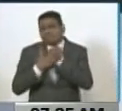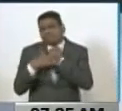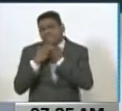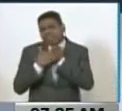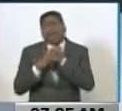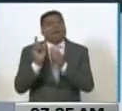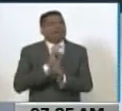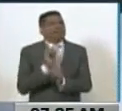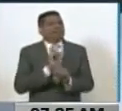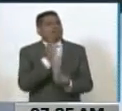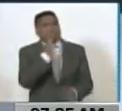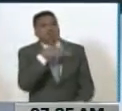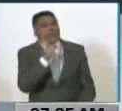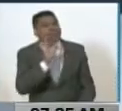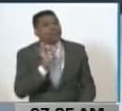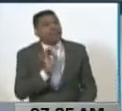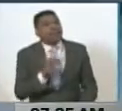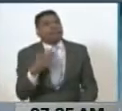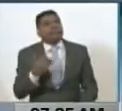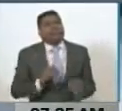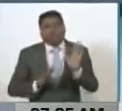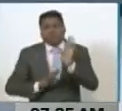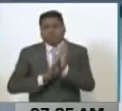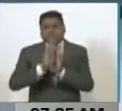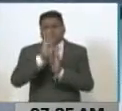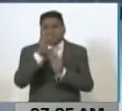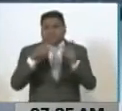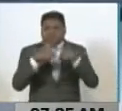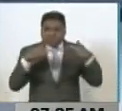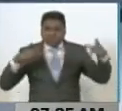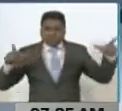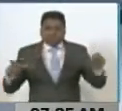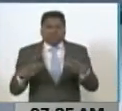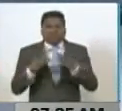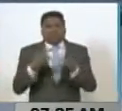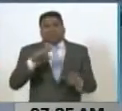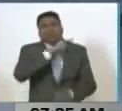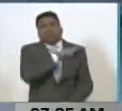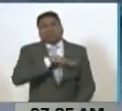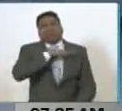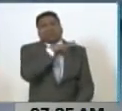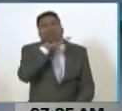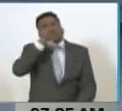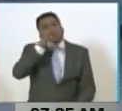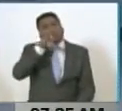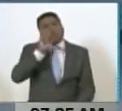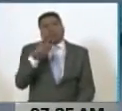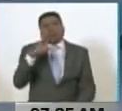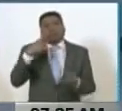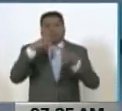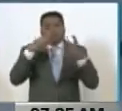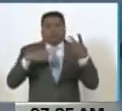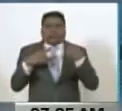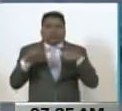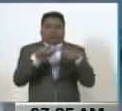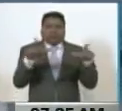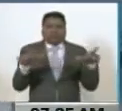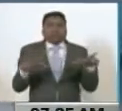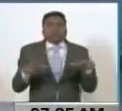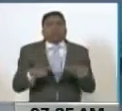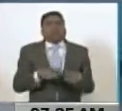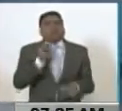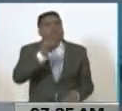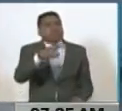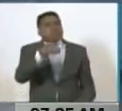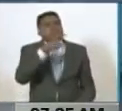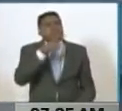se realiza ese proceso de crecimiento y de expansión de la Misión Nevado para poder llegar a diversos puntos del territorio nacional. Ahí está la